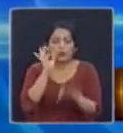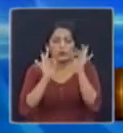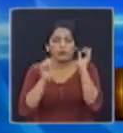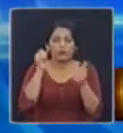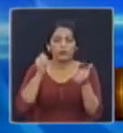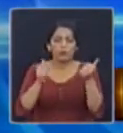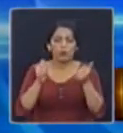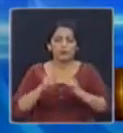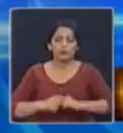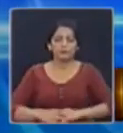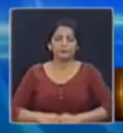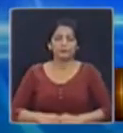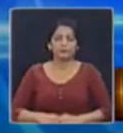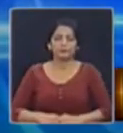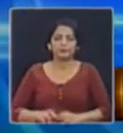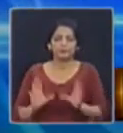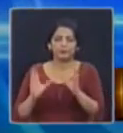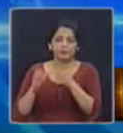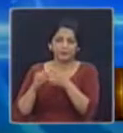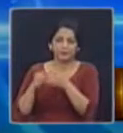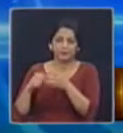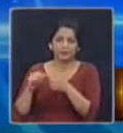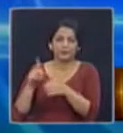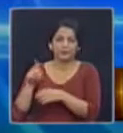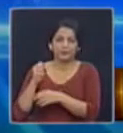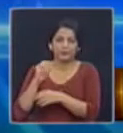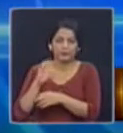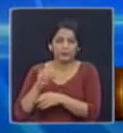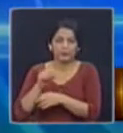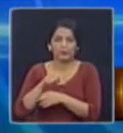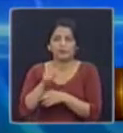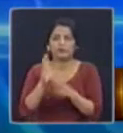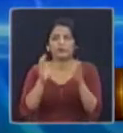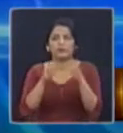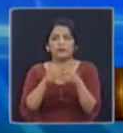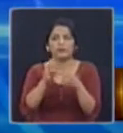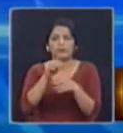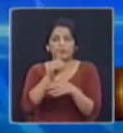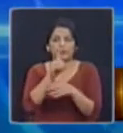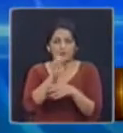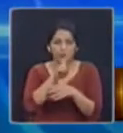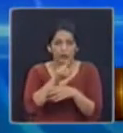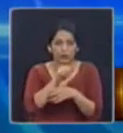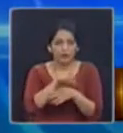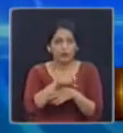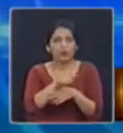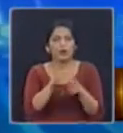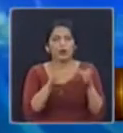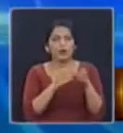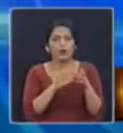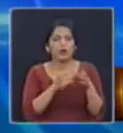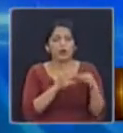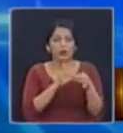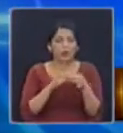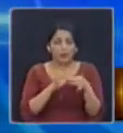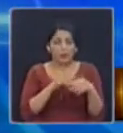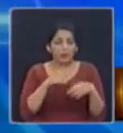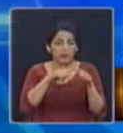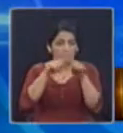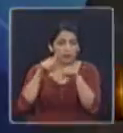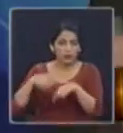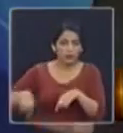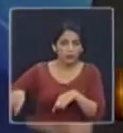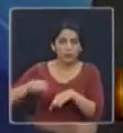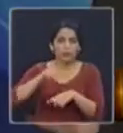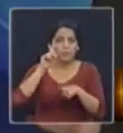las 6 maderas de Guerrero, la Alianza Positiva para el Cambio, lo que hicimos fue presentar 14 puntos temáticos.